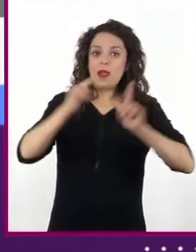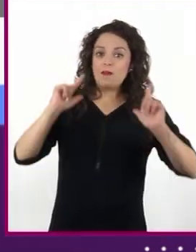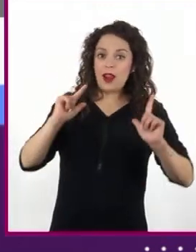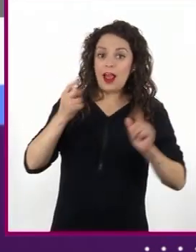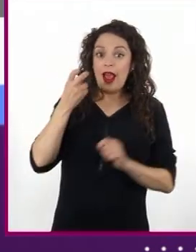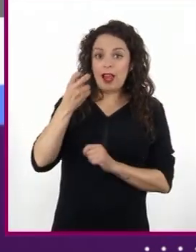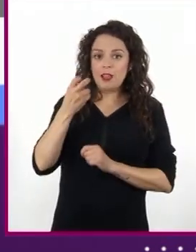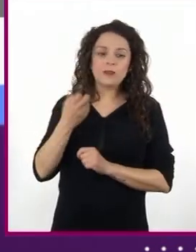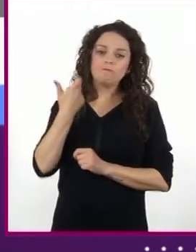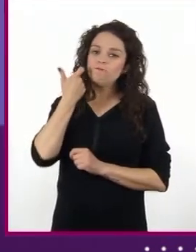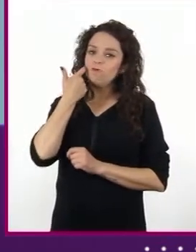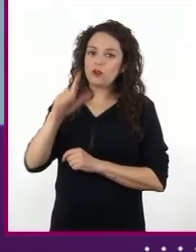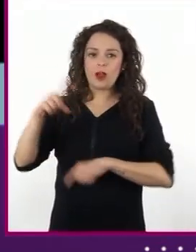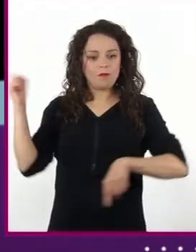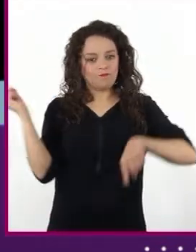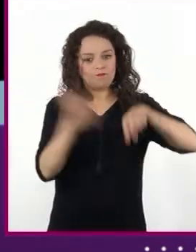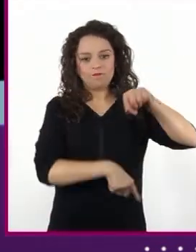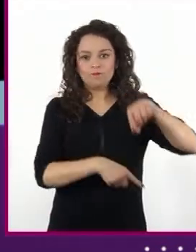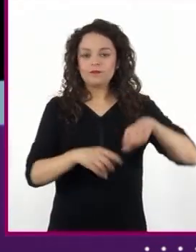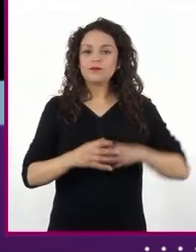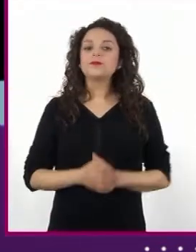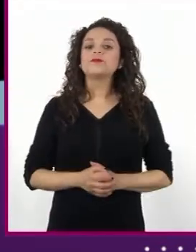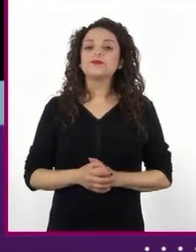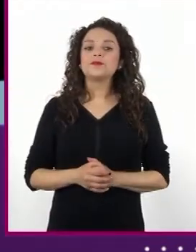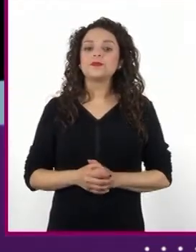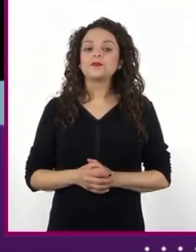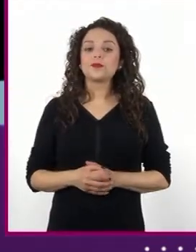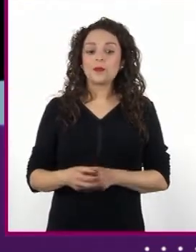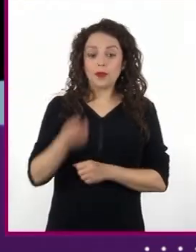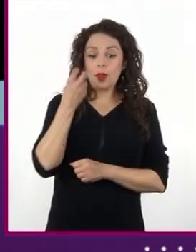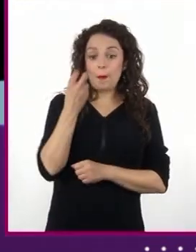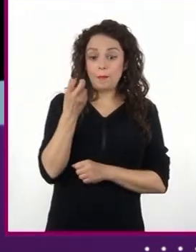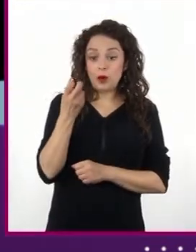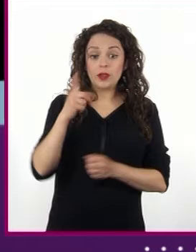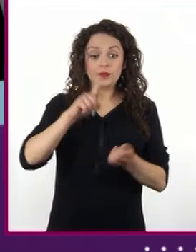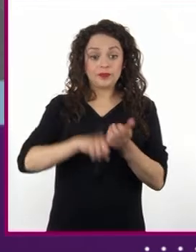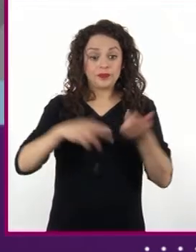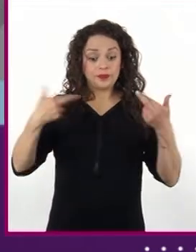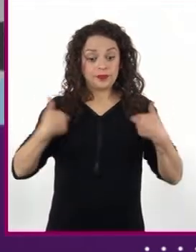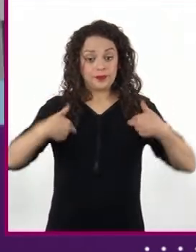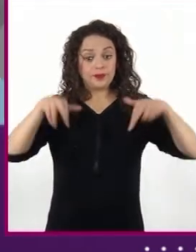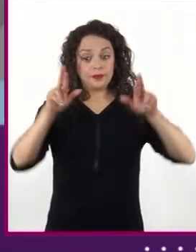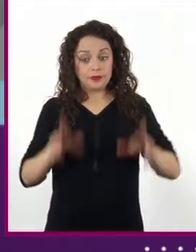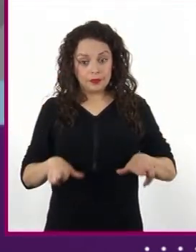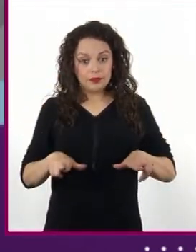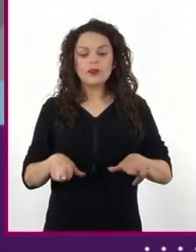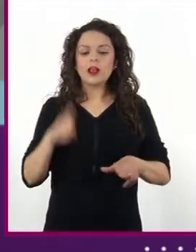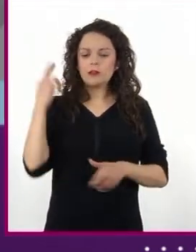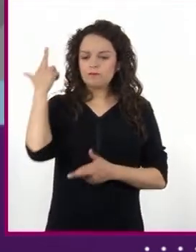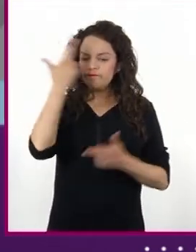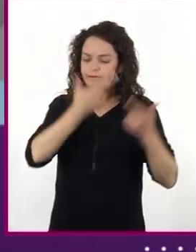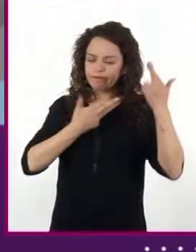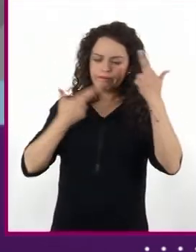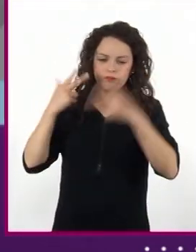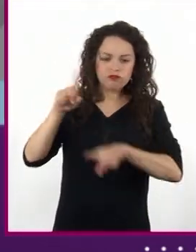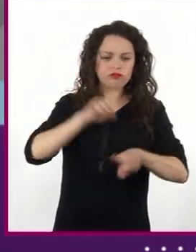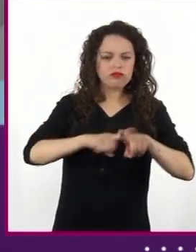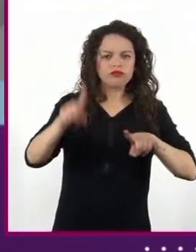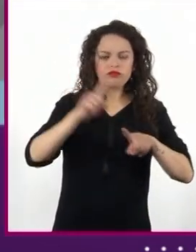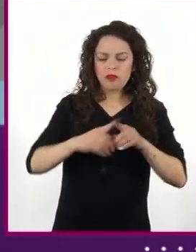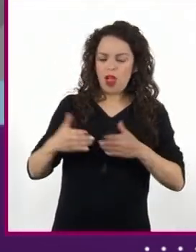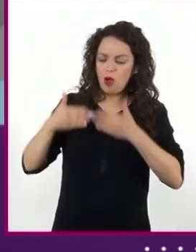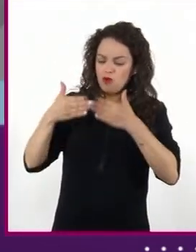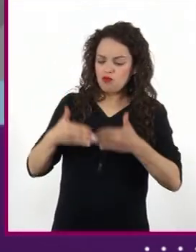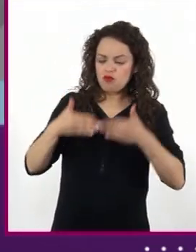oponían al régimen monárquico. Por lo cual, los representantes del Santo Oficio inspeccionaban todos los barcos que llegaban de